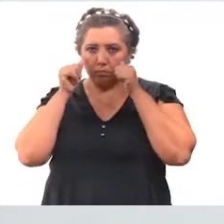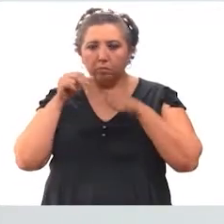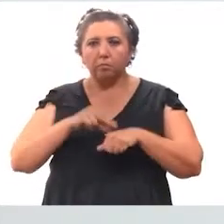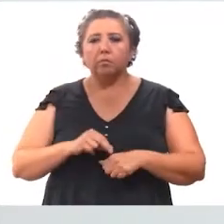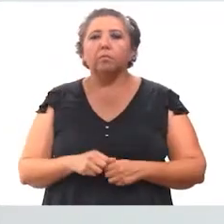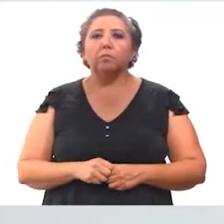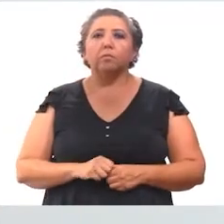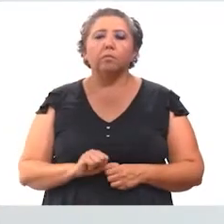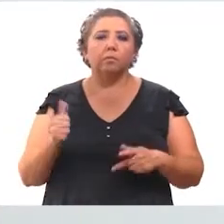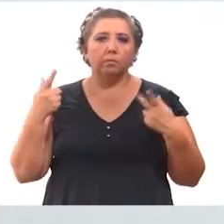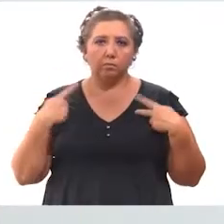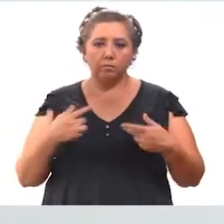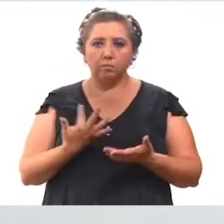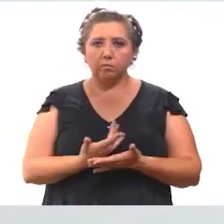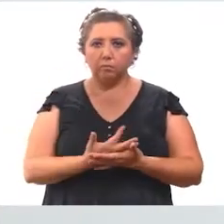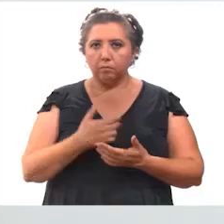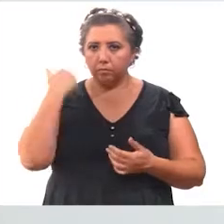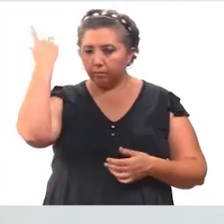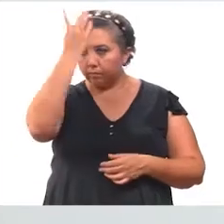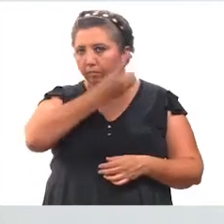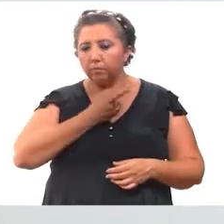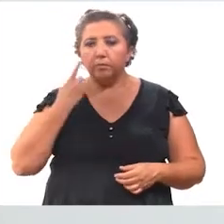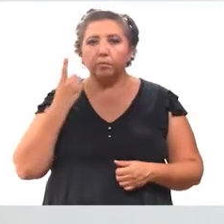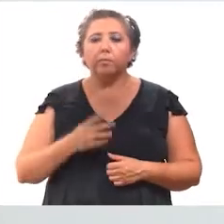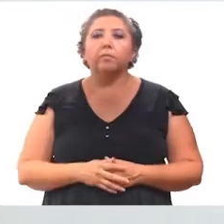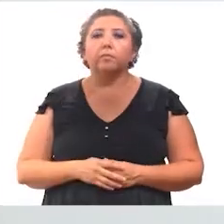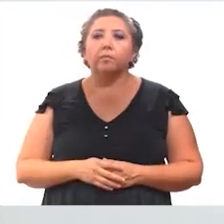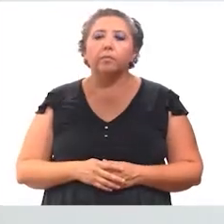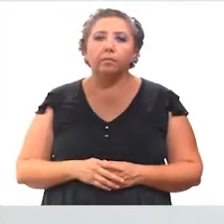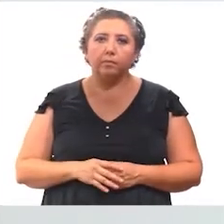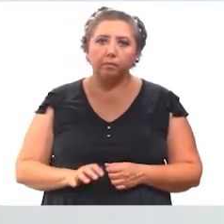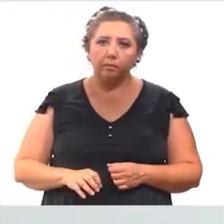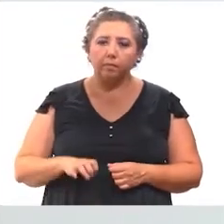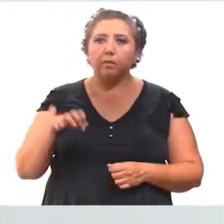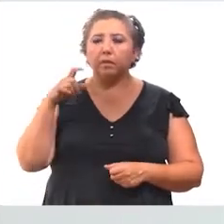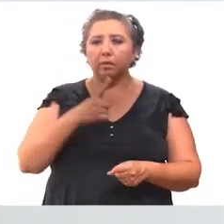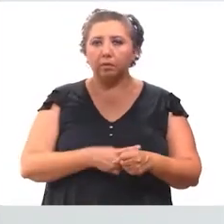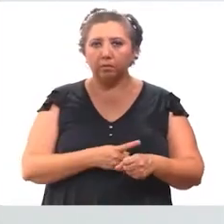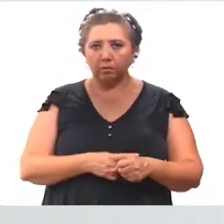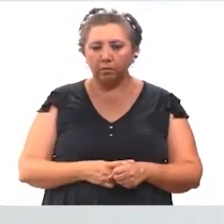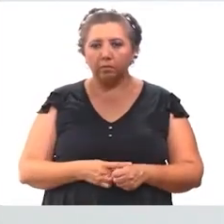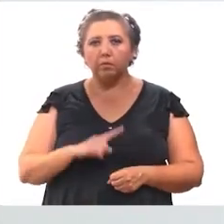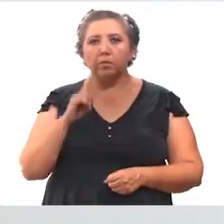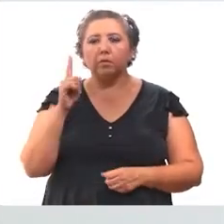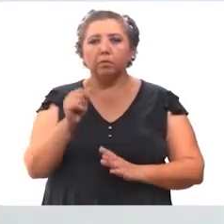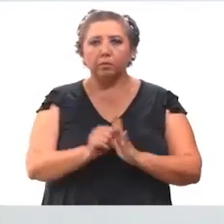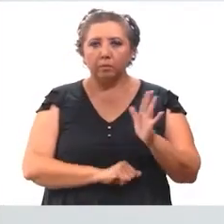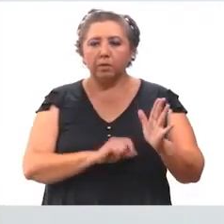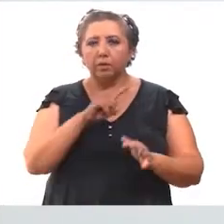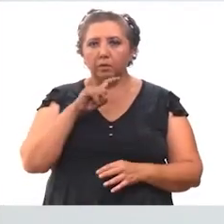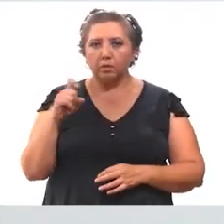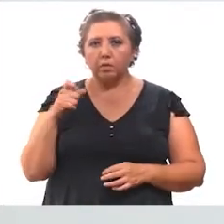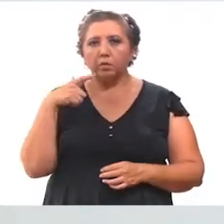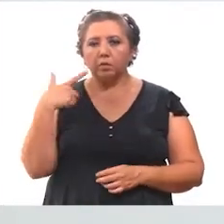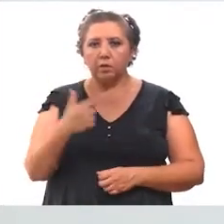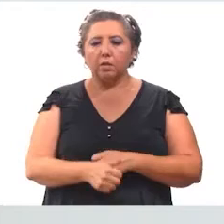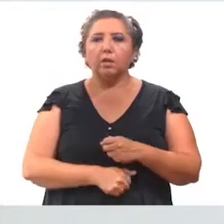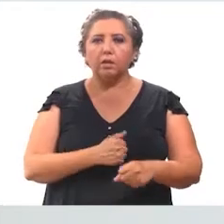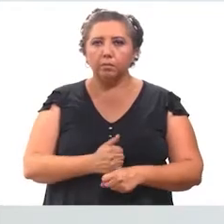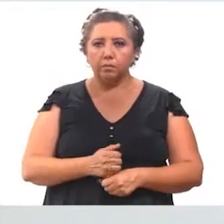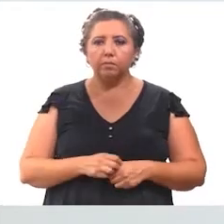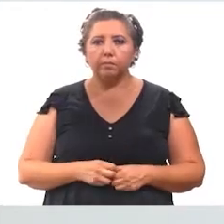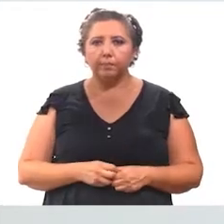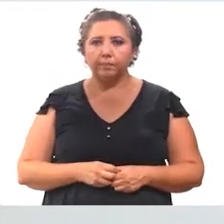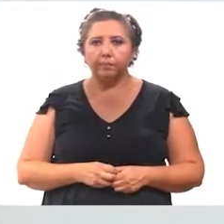aislamiento total. Hay otros pacientes a la espera de diagnóstico. El rango de edad de los casos es de 1 mes a